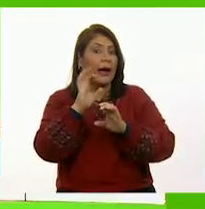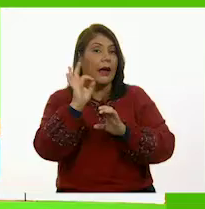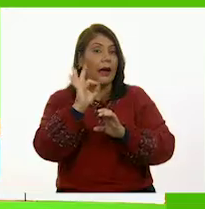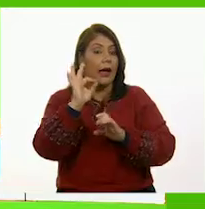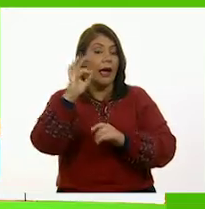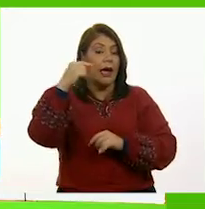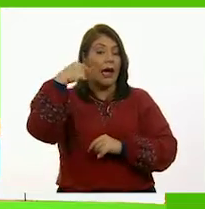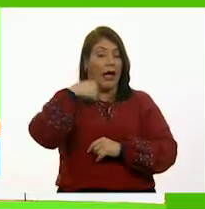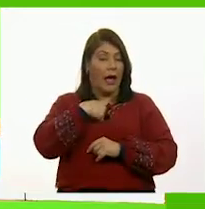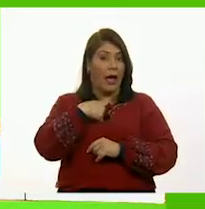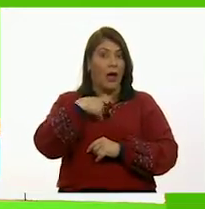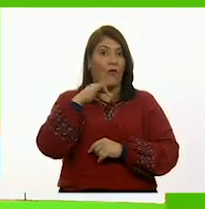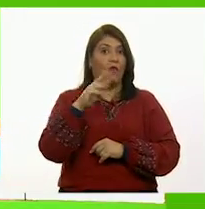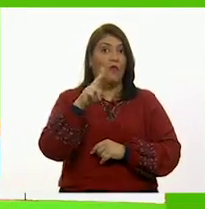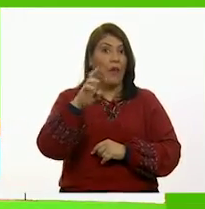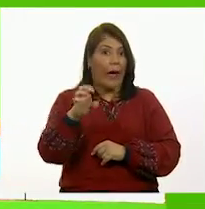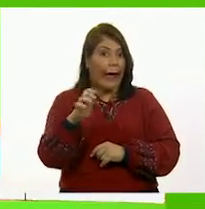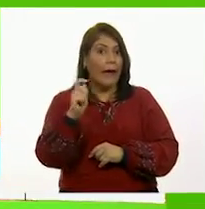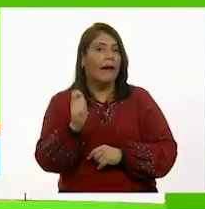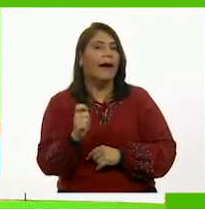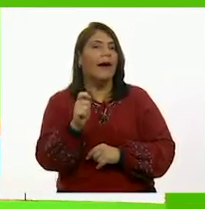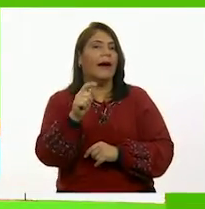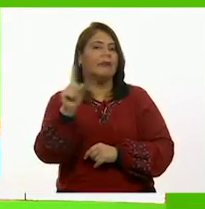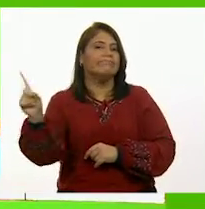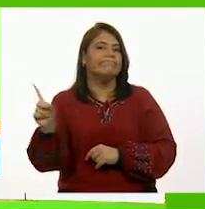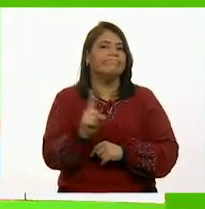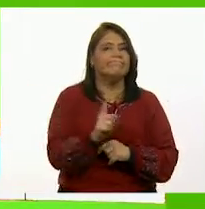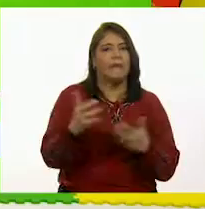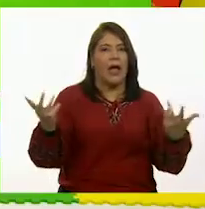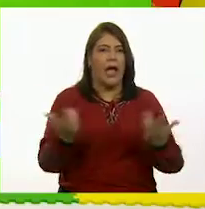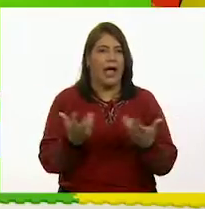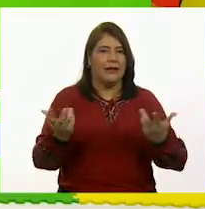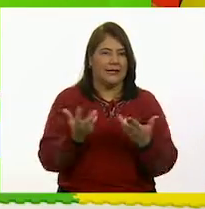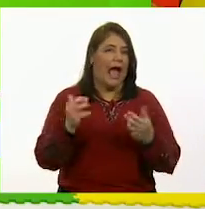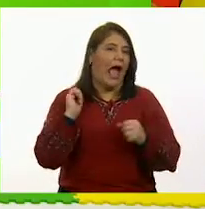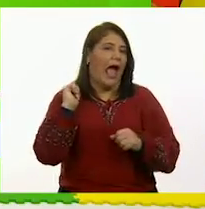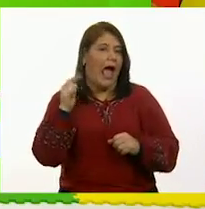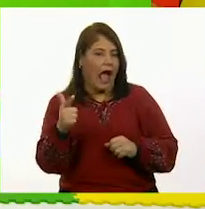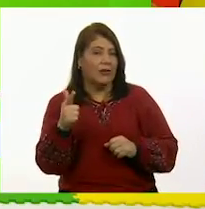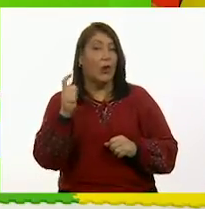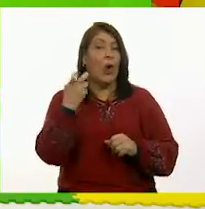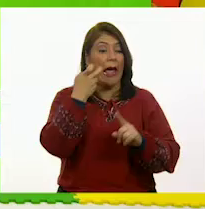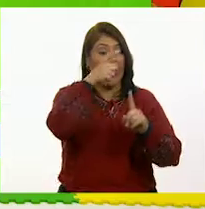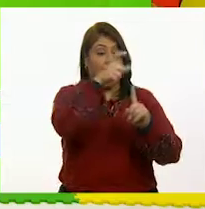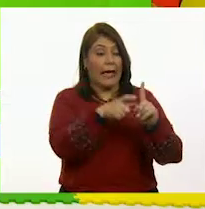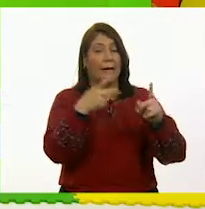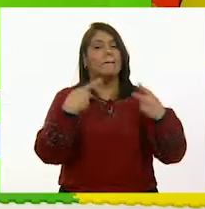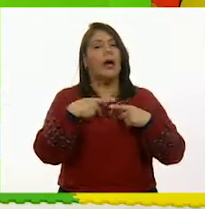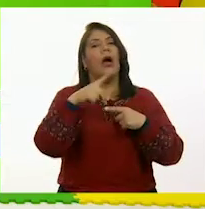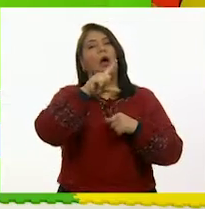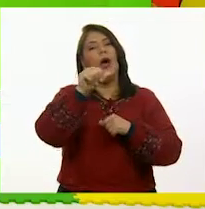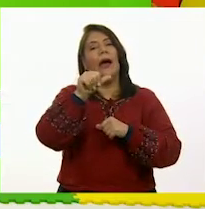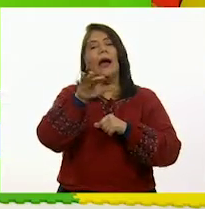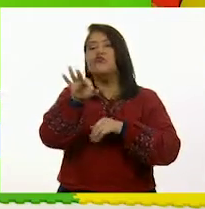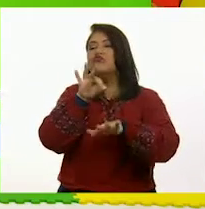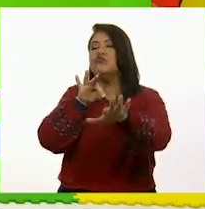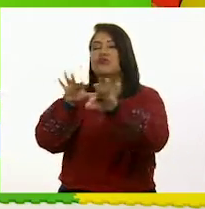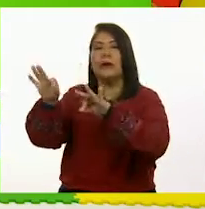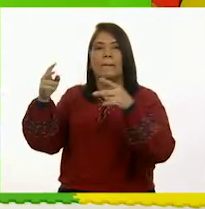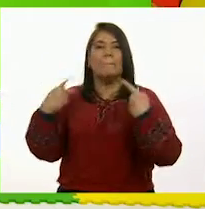fue, pasa al centro a realizar la acción. Esa persona elige a la siguiente y